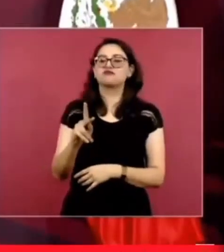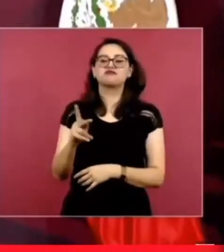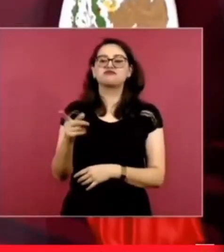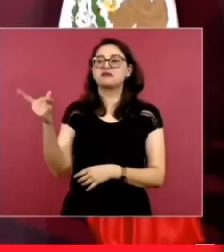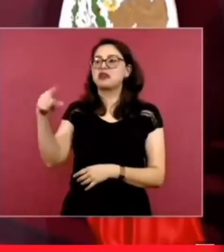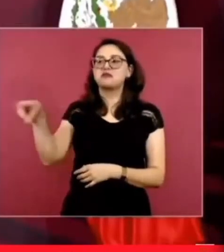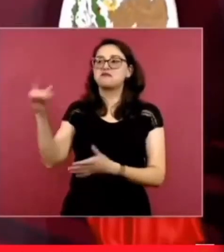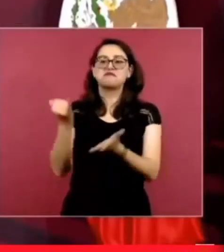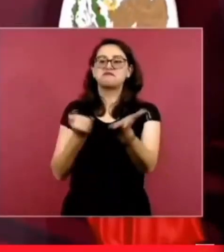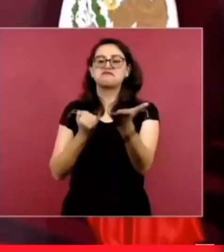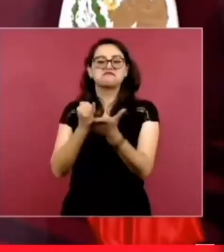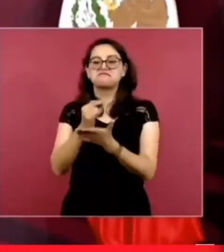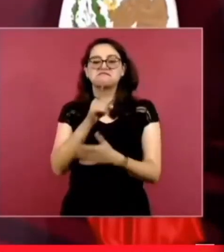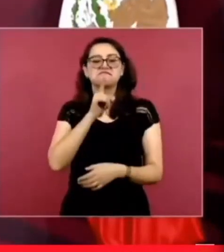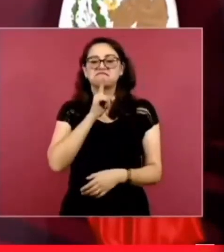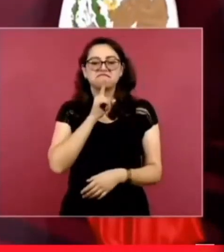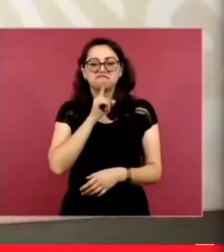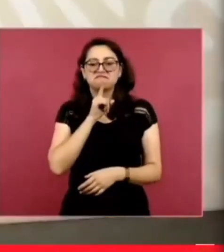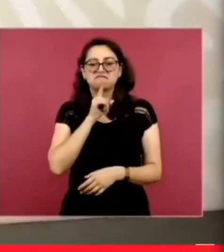descalifican,